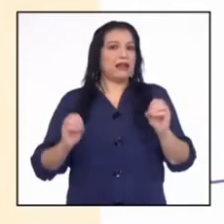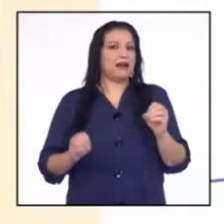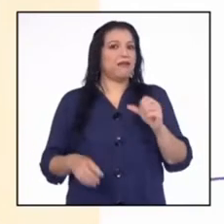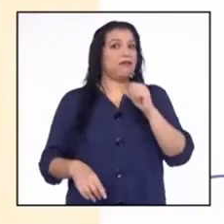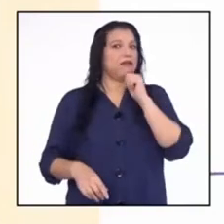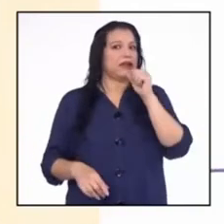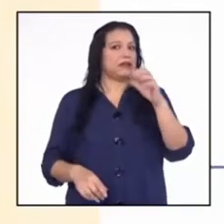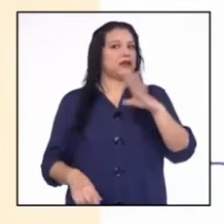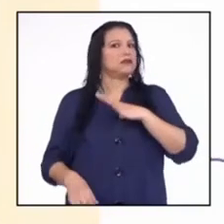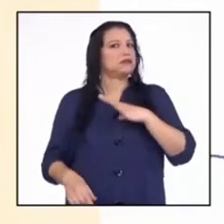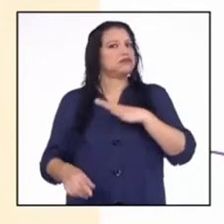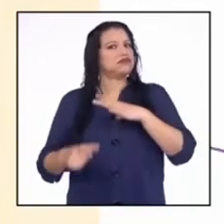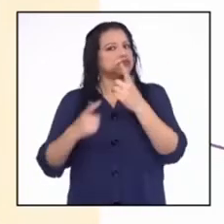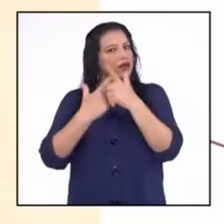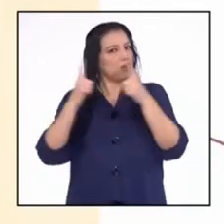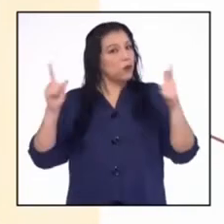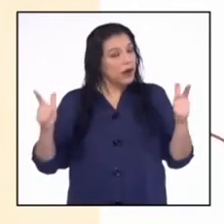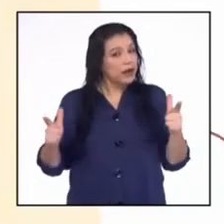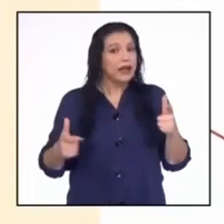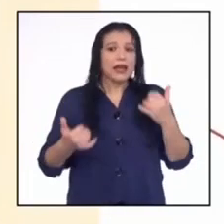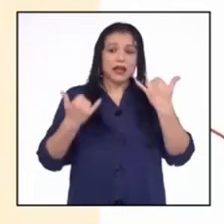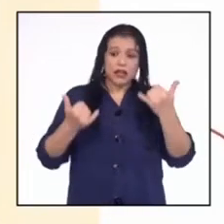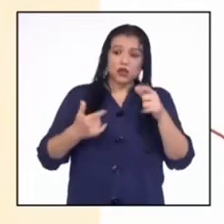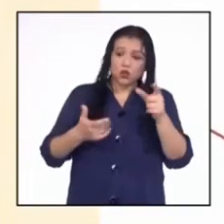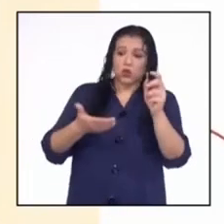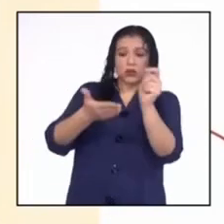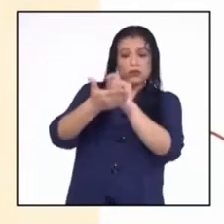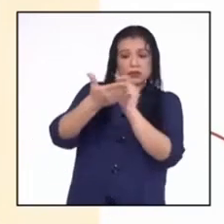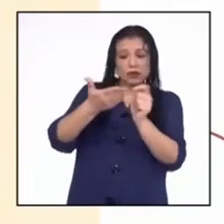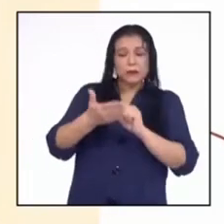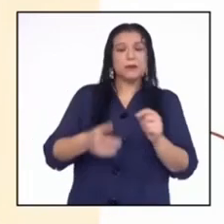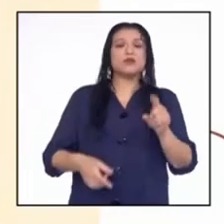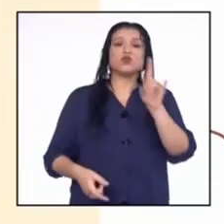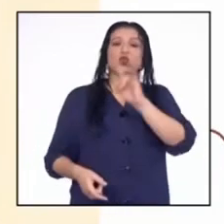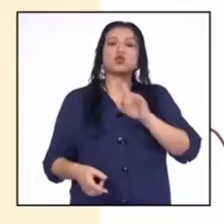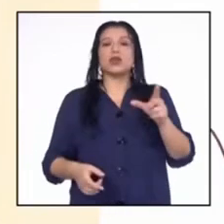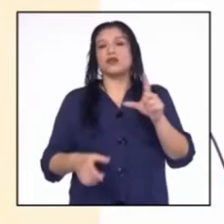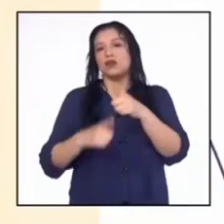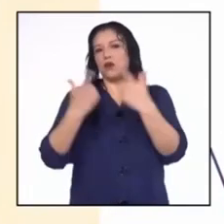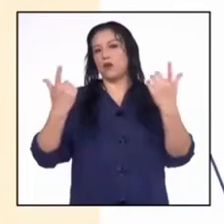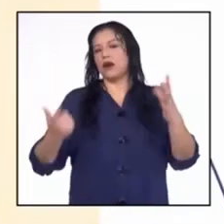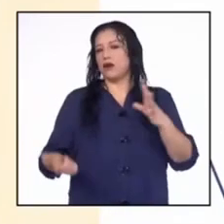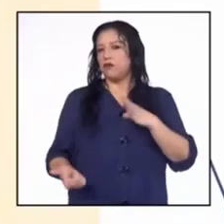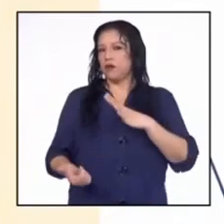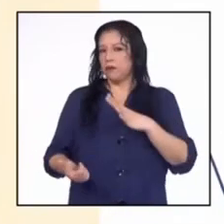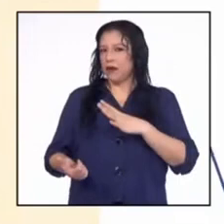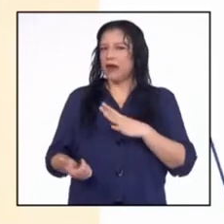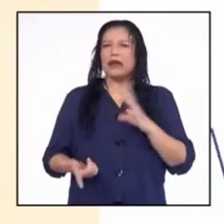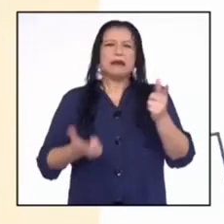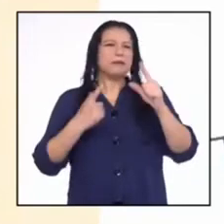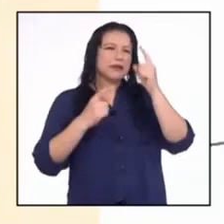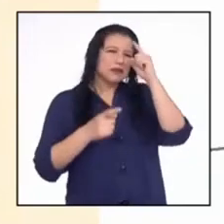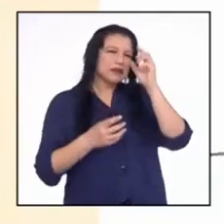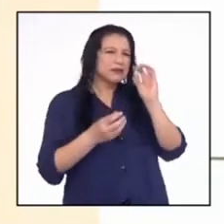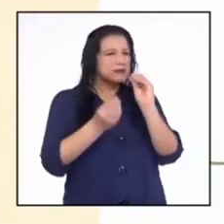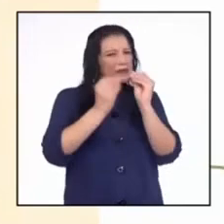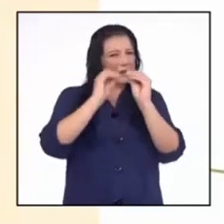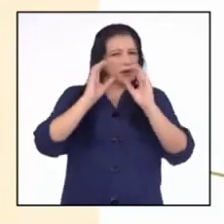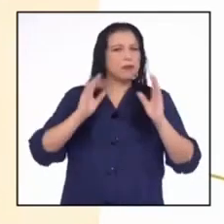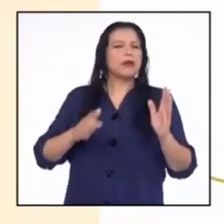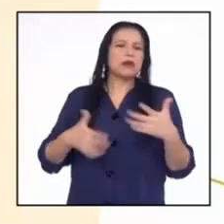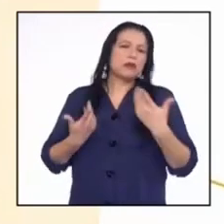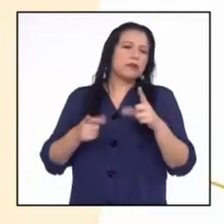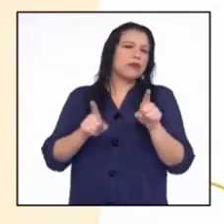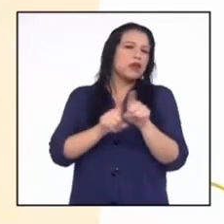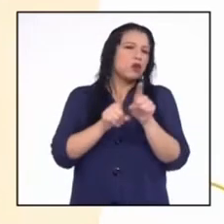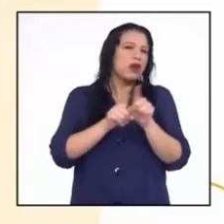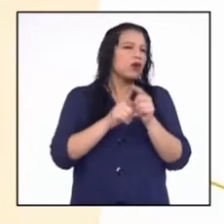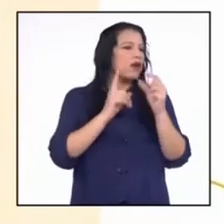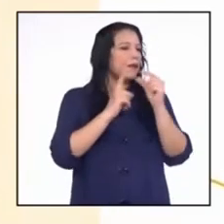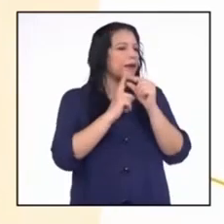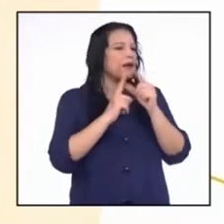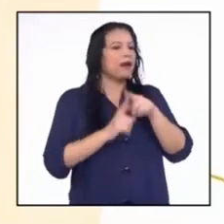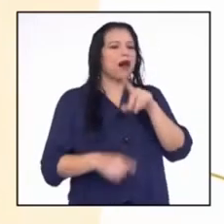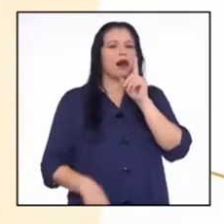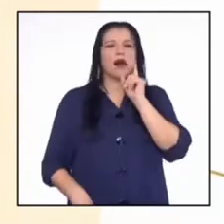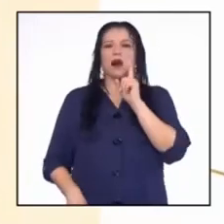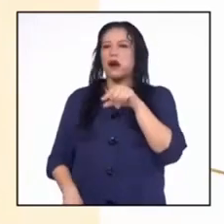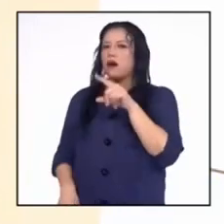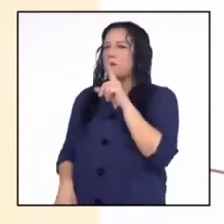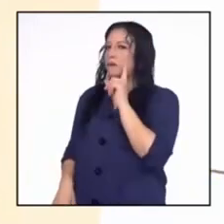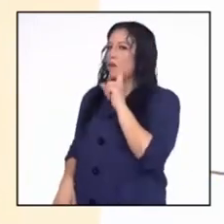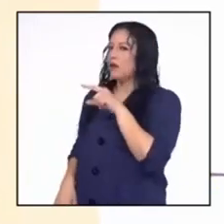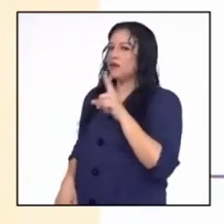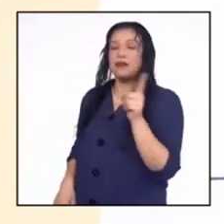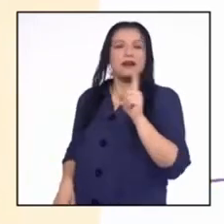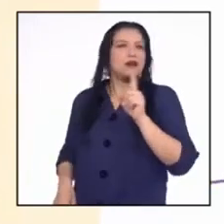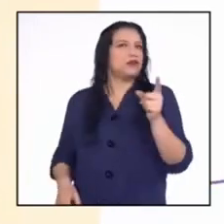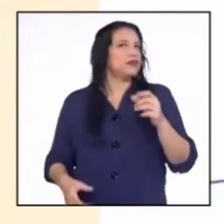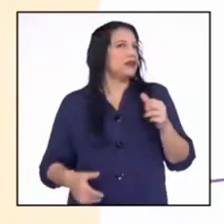informal. Y estamos usando un lenguaje formal. Es un problema de adecuación, pero creo que lo mismo pasa con la palabra mentira. Quizá